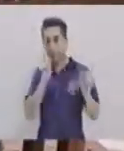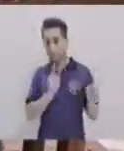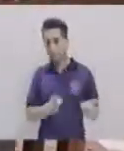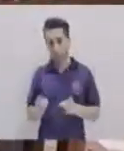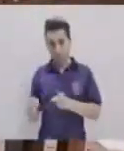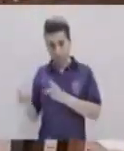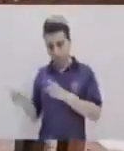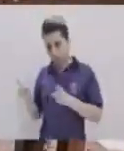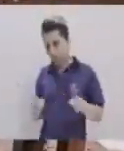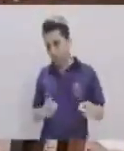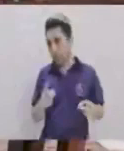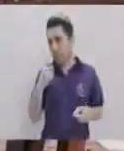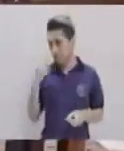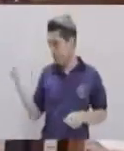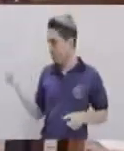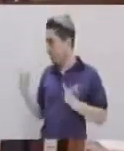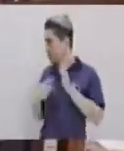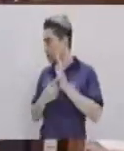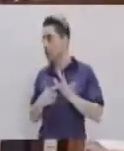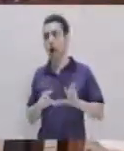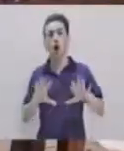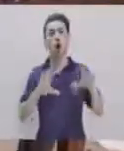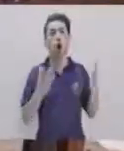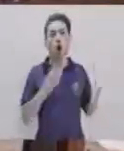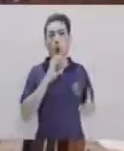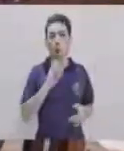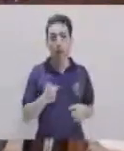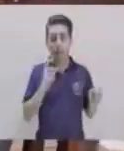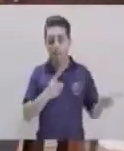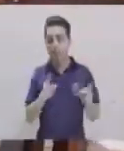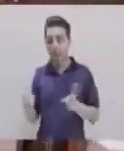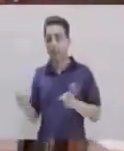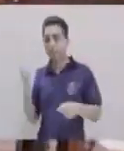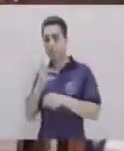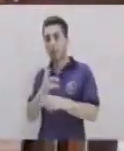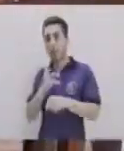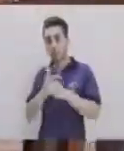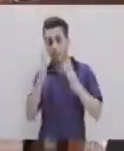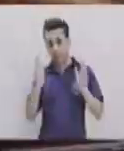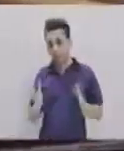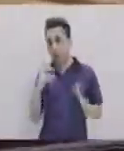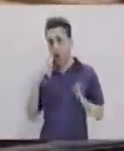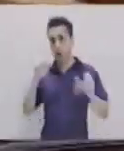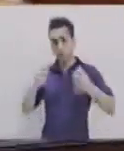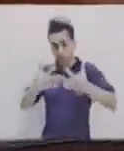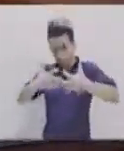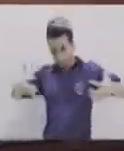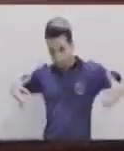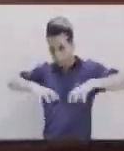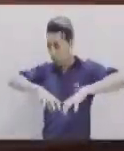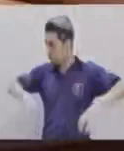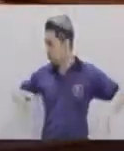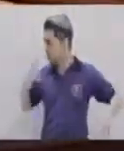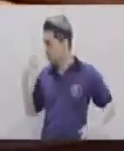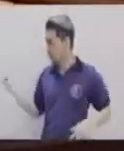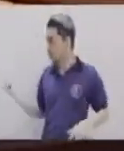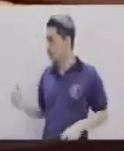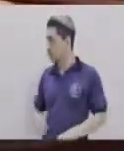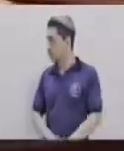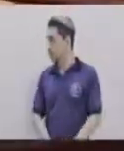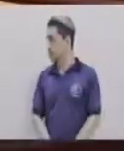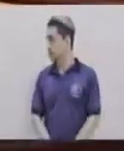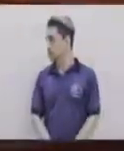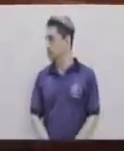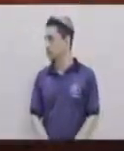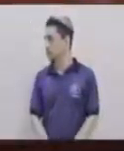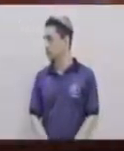si ustedes pueden ver por ahí, están agrupadas de 2, 3, 2, 3, 2, 3, 2, 3, 2, 3. Esa es la estructura en la